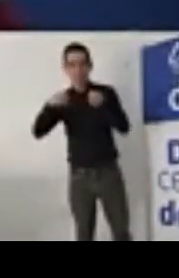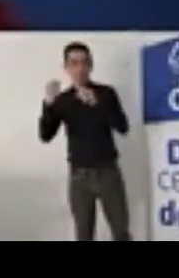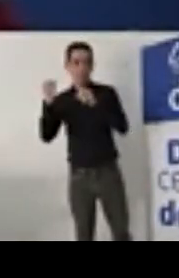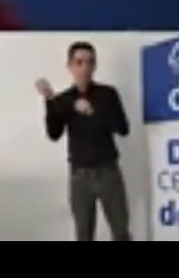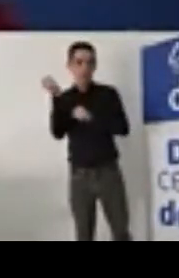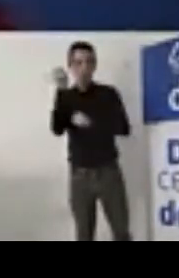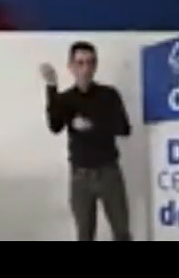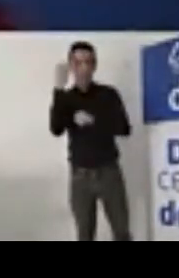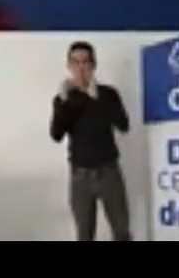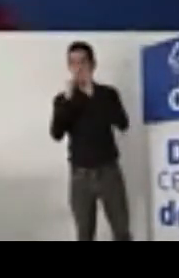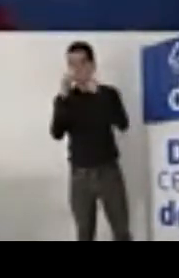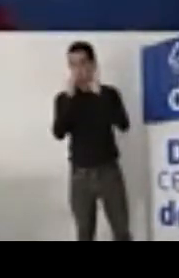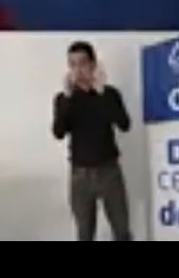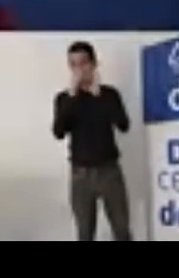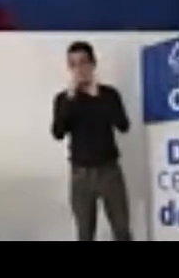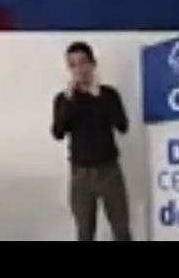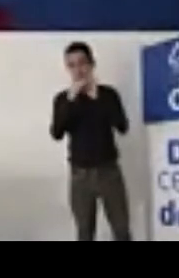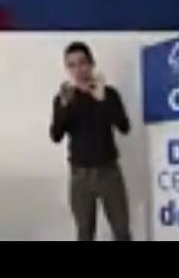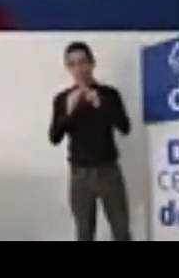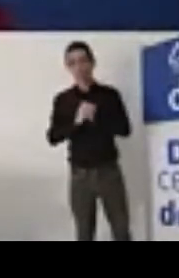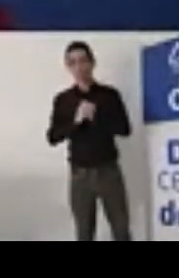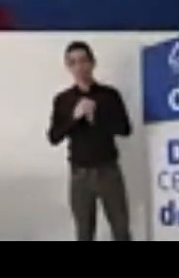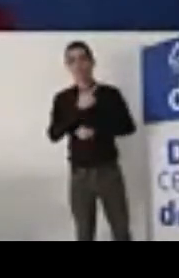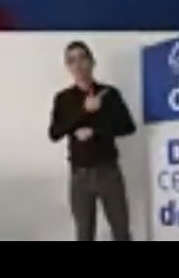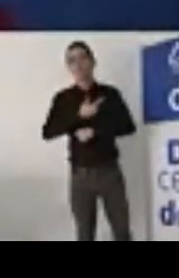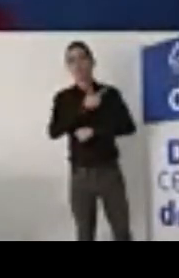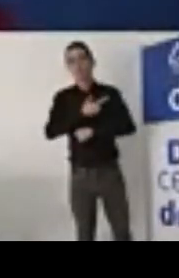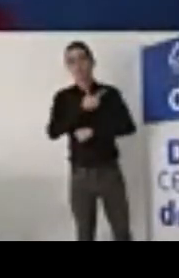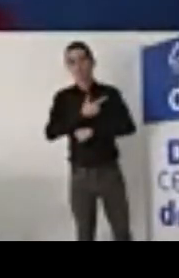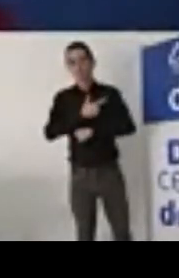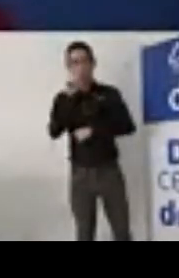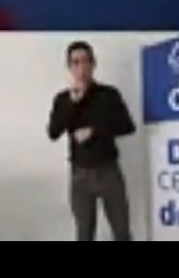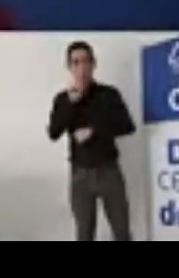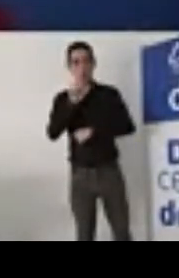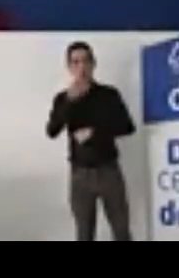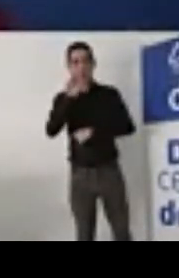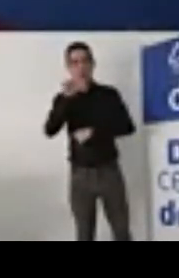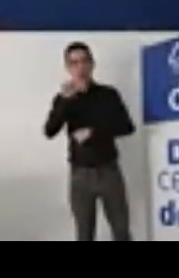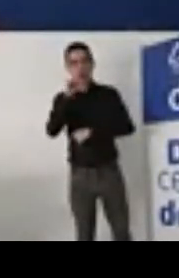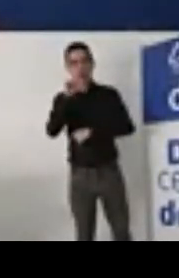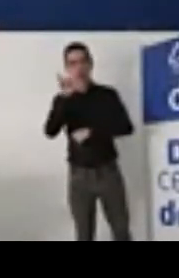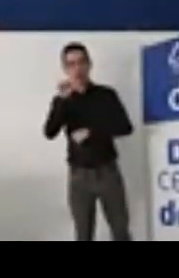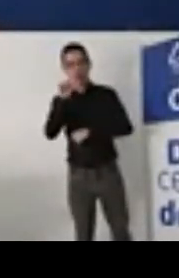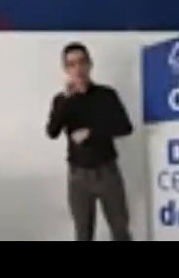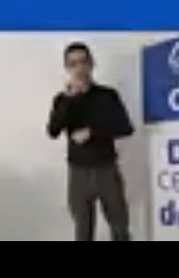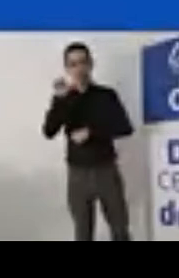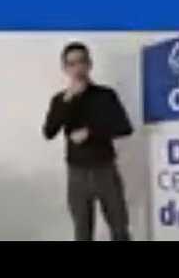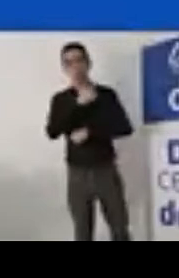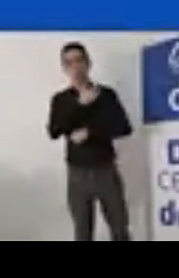el espacio a la señora Lourdes Solís Padilla para que nos dé un mensaje de bienvenida.